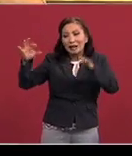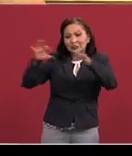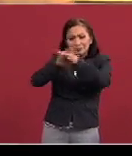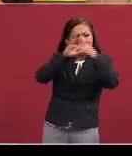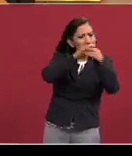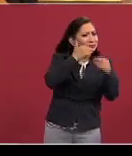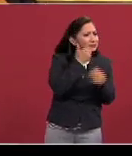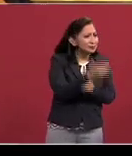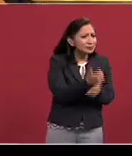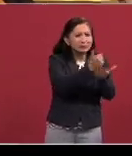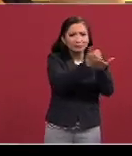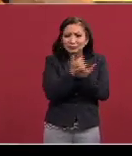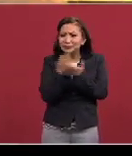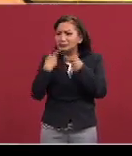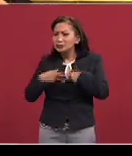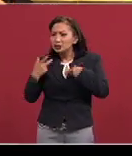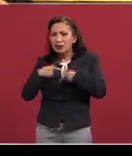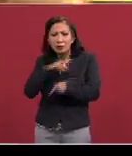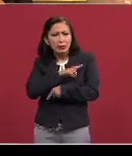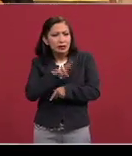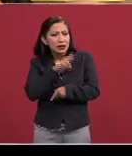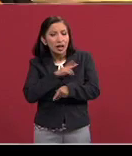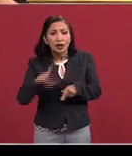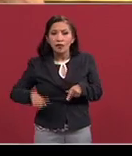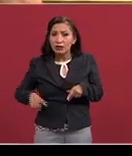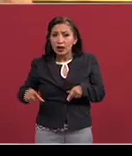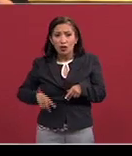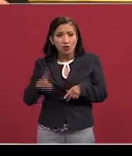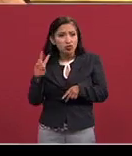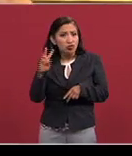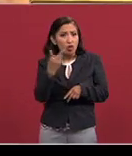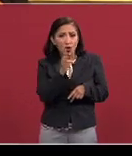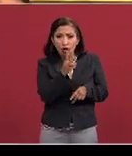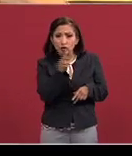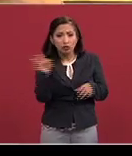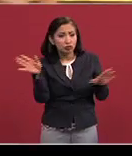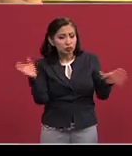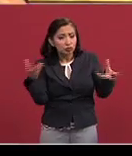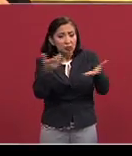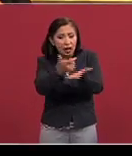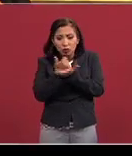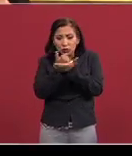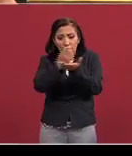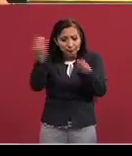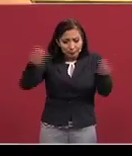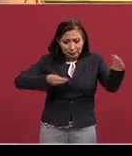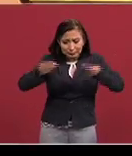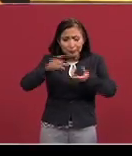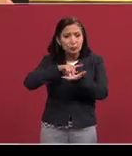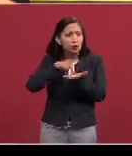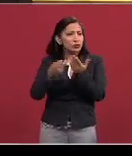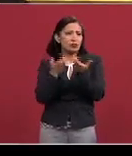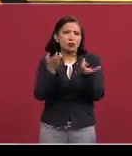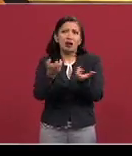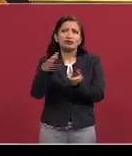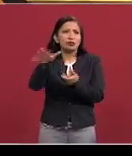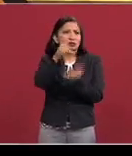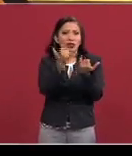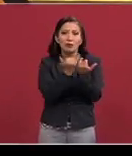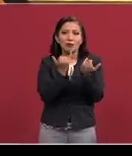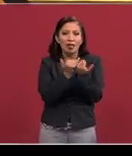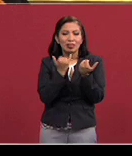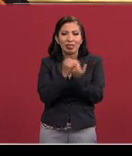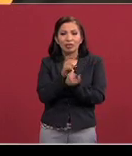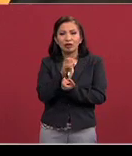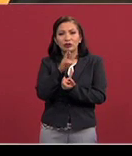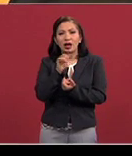alianza magnífica del Estado, de la Nación, con lo privado, pues es que se logran proyectos como esta muestra